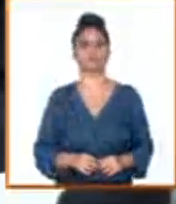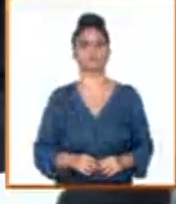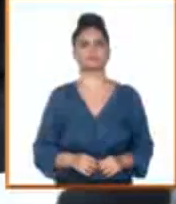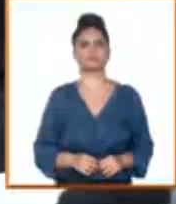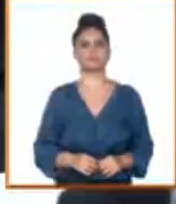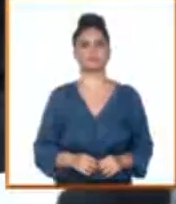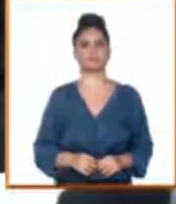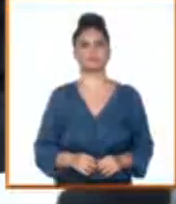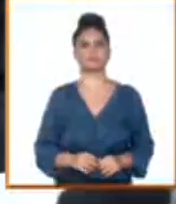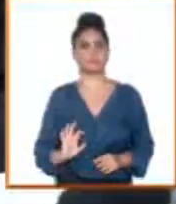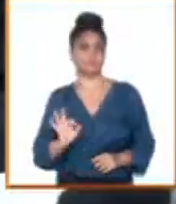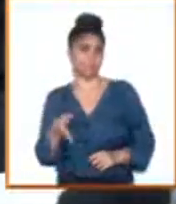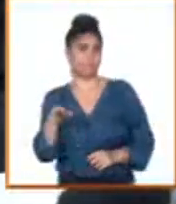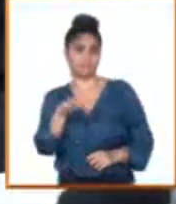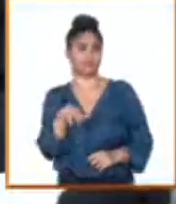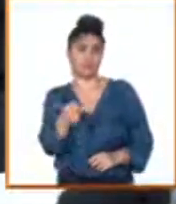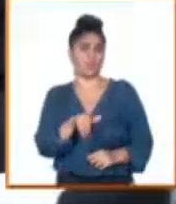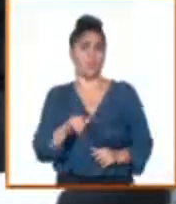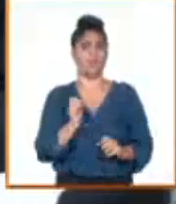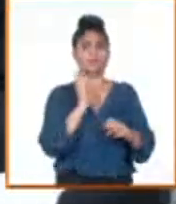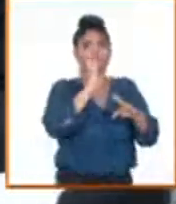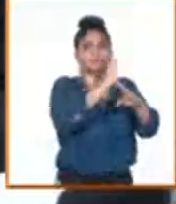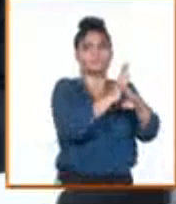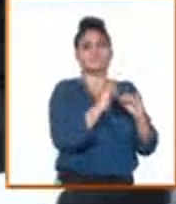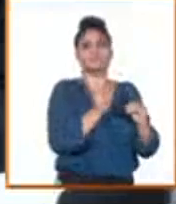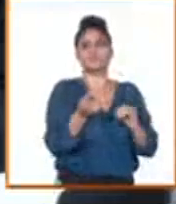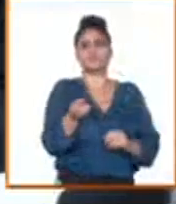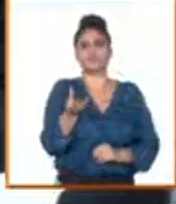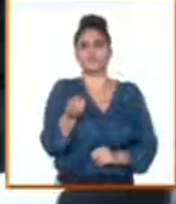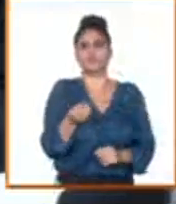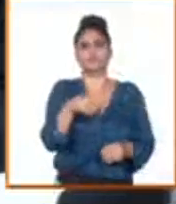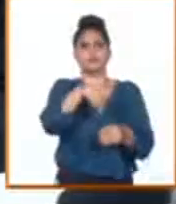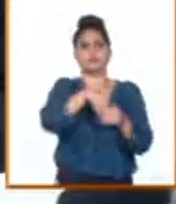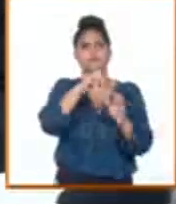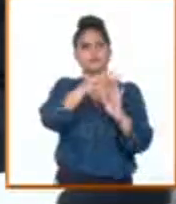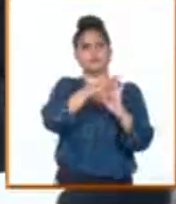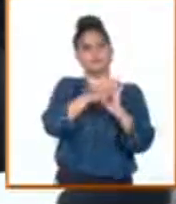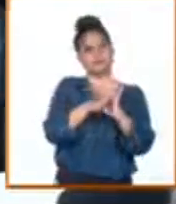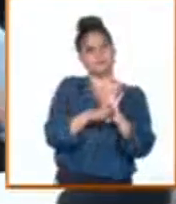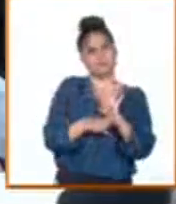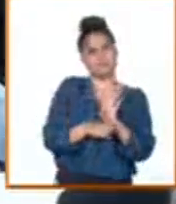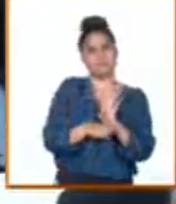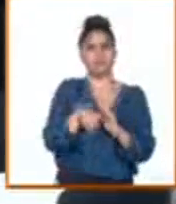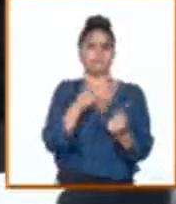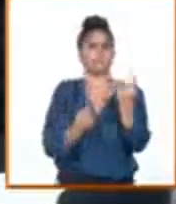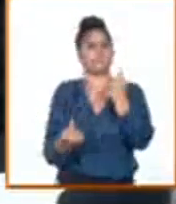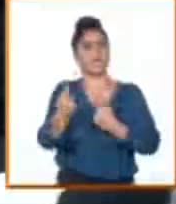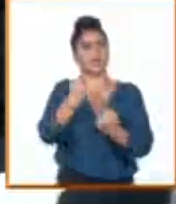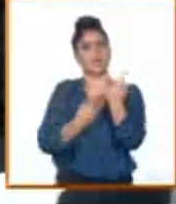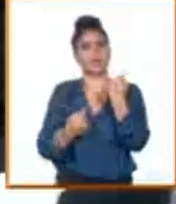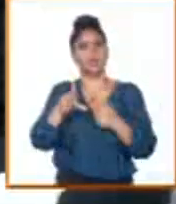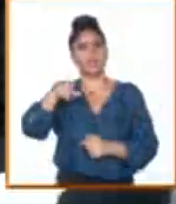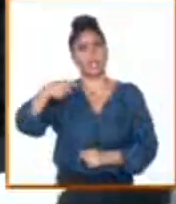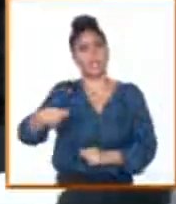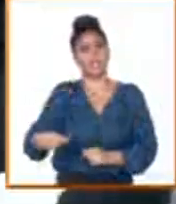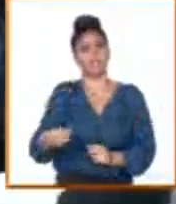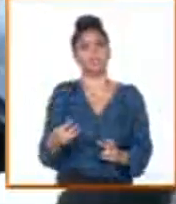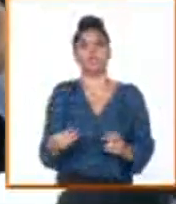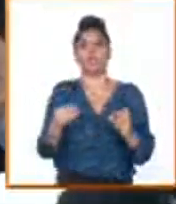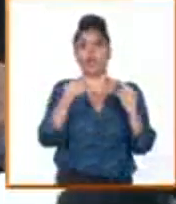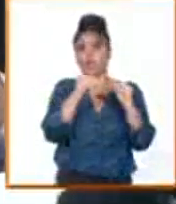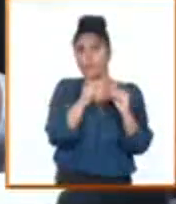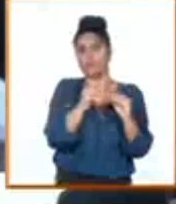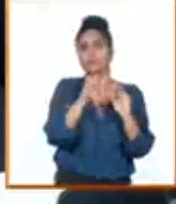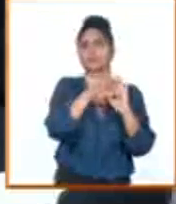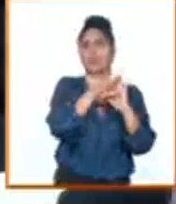editorialmente, transformarlo económicamente. La gestión económica de los medios de comunicación es algo en lo que la ley también pone un acento. Y